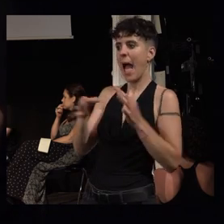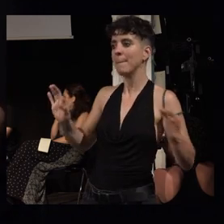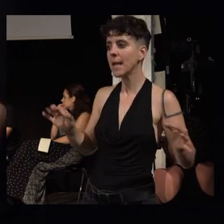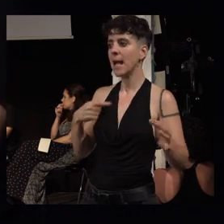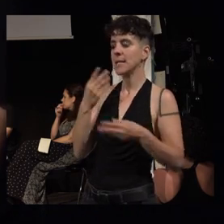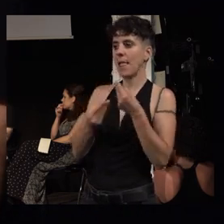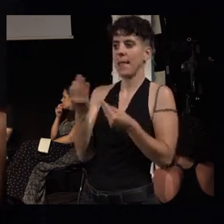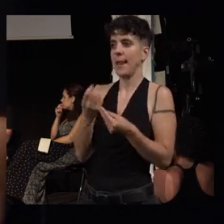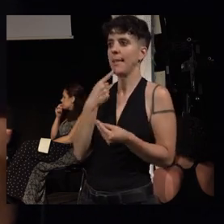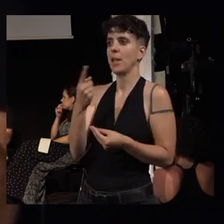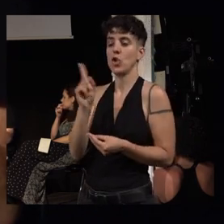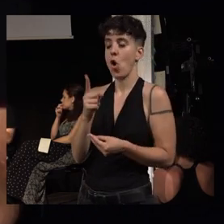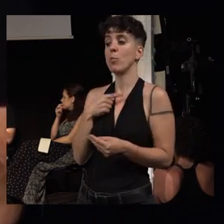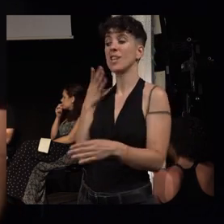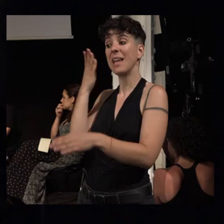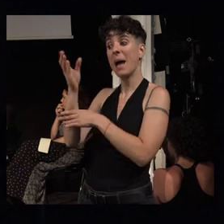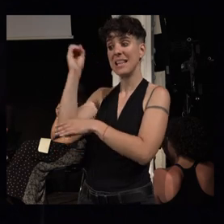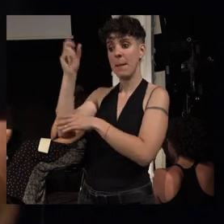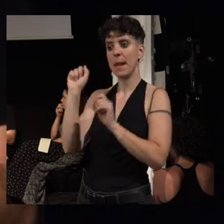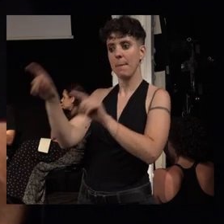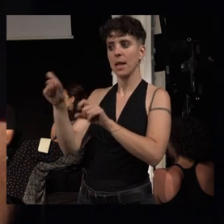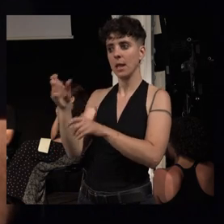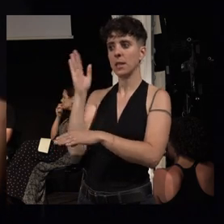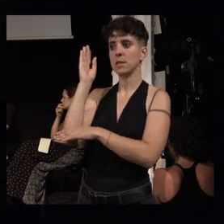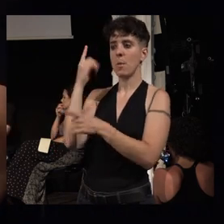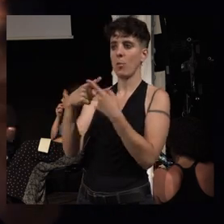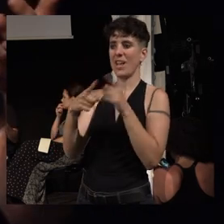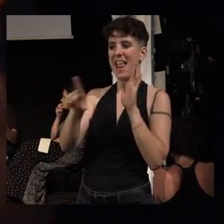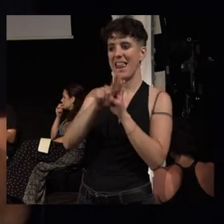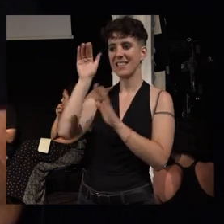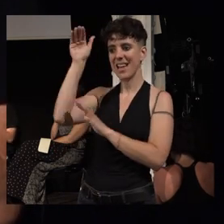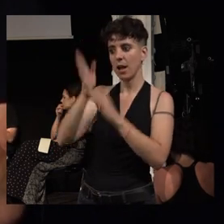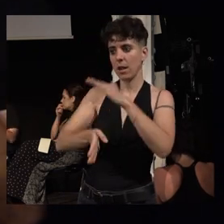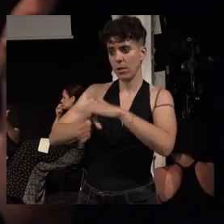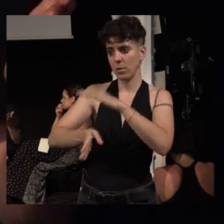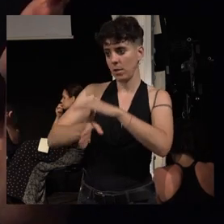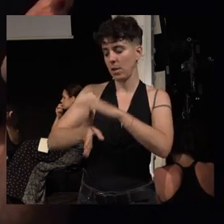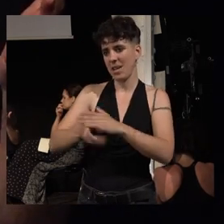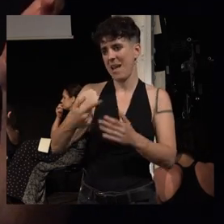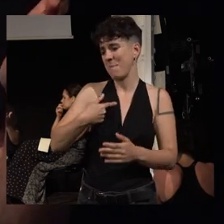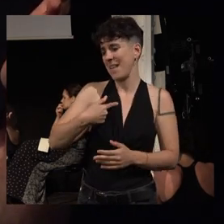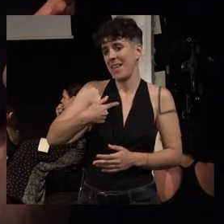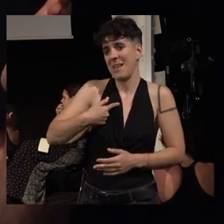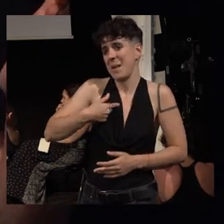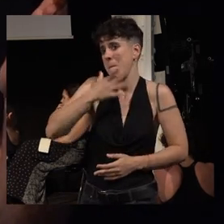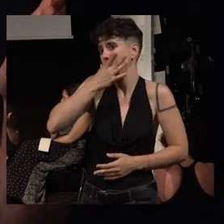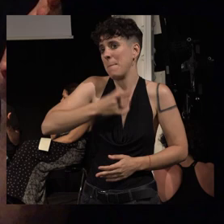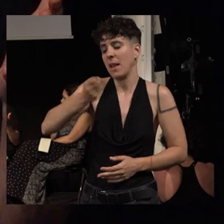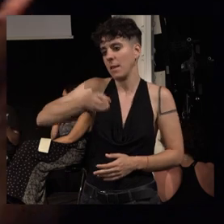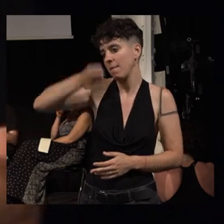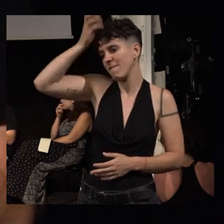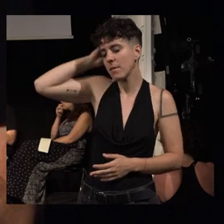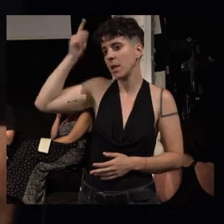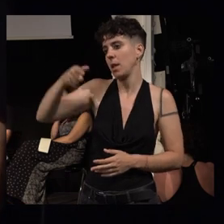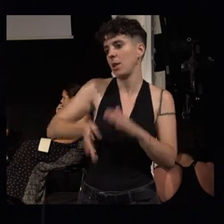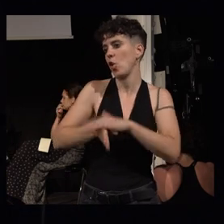hacer. No, pues nos íbamos a la Asamblea de Migrantes porque estaba la ley de extranjería ahí y que sigue estando aquí, que parece alucinante que todavía la tengamos ahí